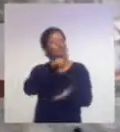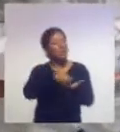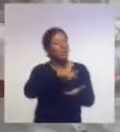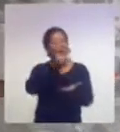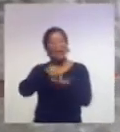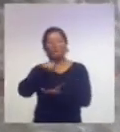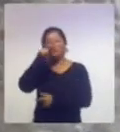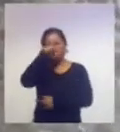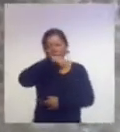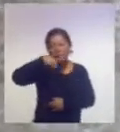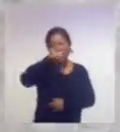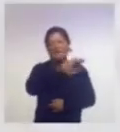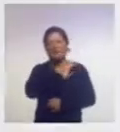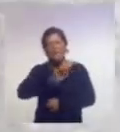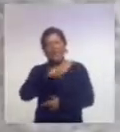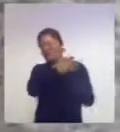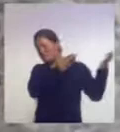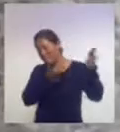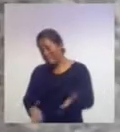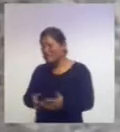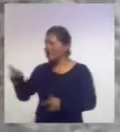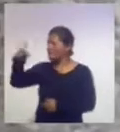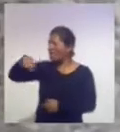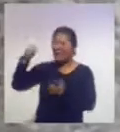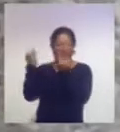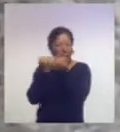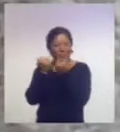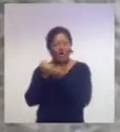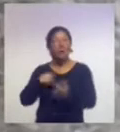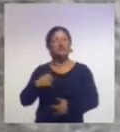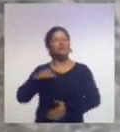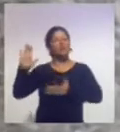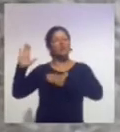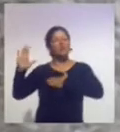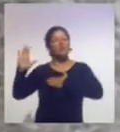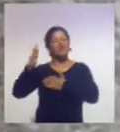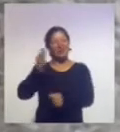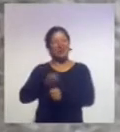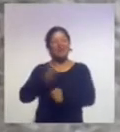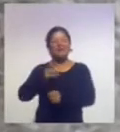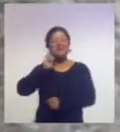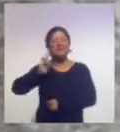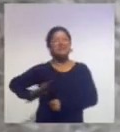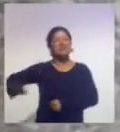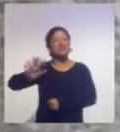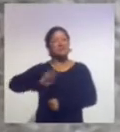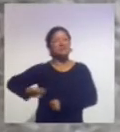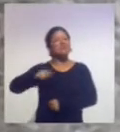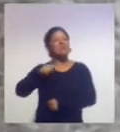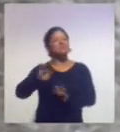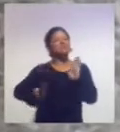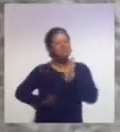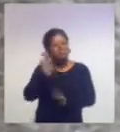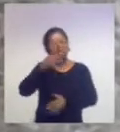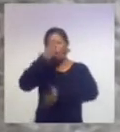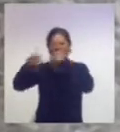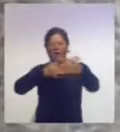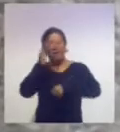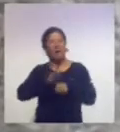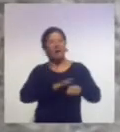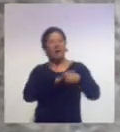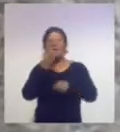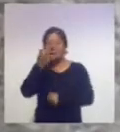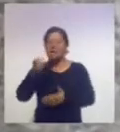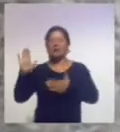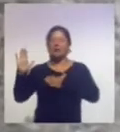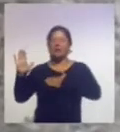puedan tener ese tipo de proyección. Me comprometo aquí delante de todos ustedes, aquí en Zacatelco, a sacarlo del pan con helado y los chivarros. Ese es un